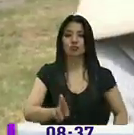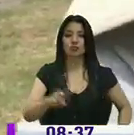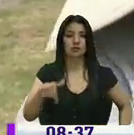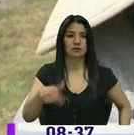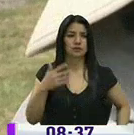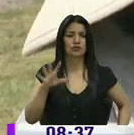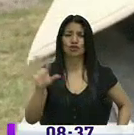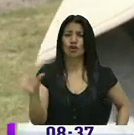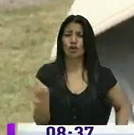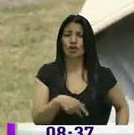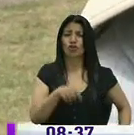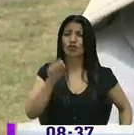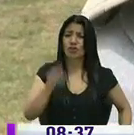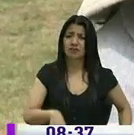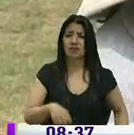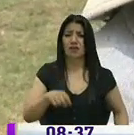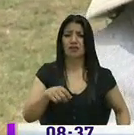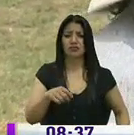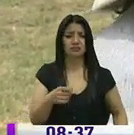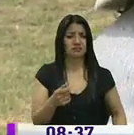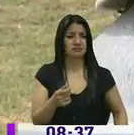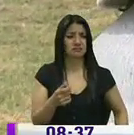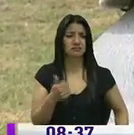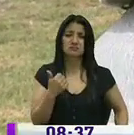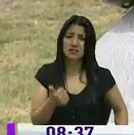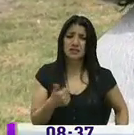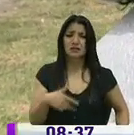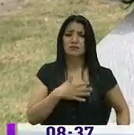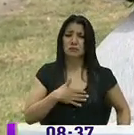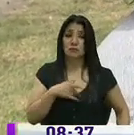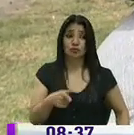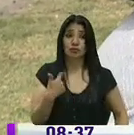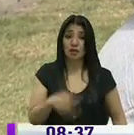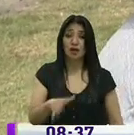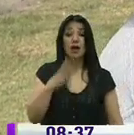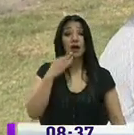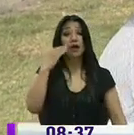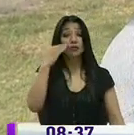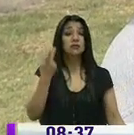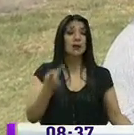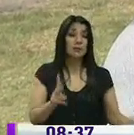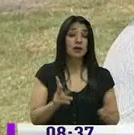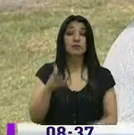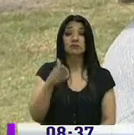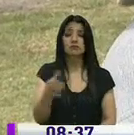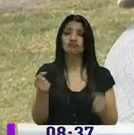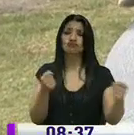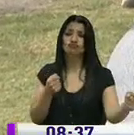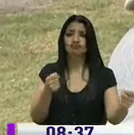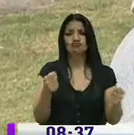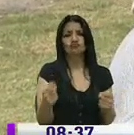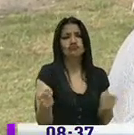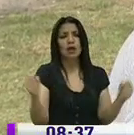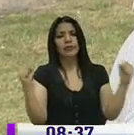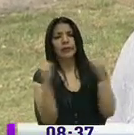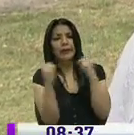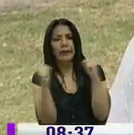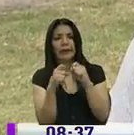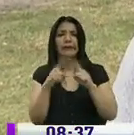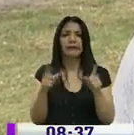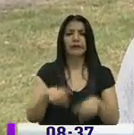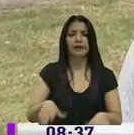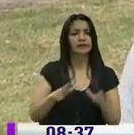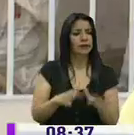todito sí sí sería bueno para hasta para nosotros los mayores veo que venimos a hacer terapias es